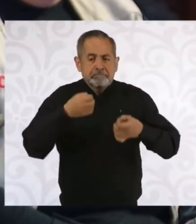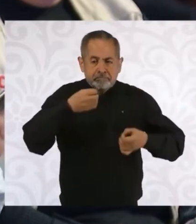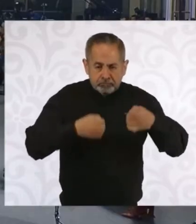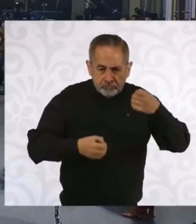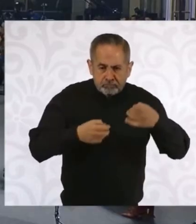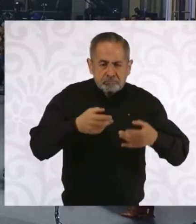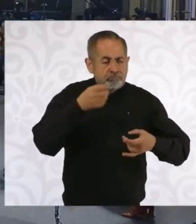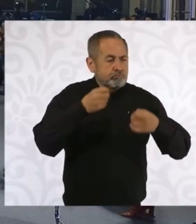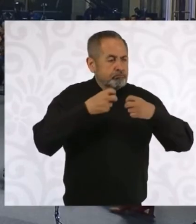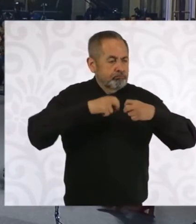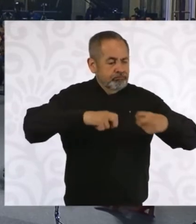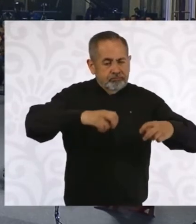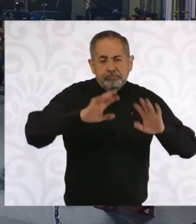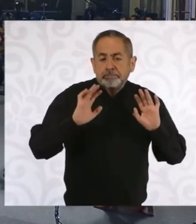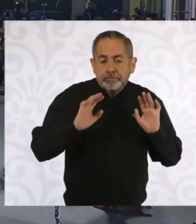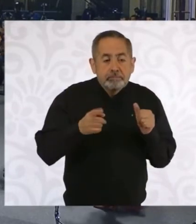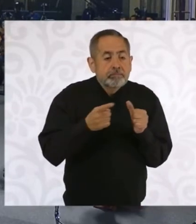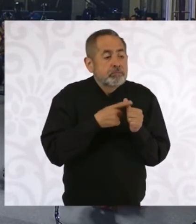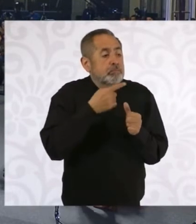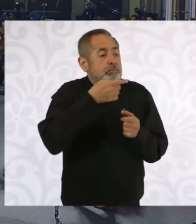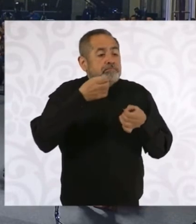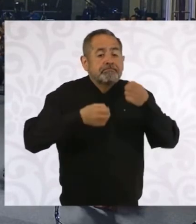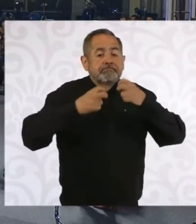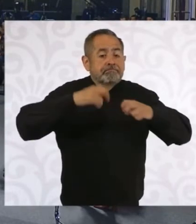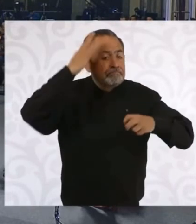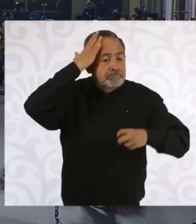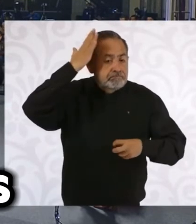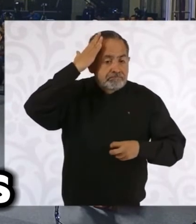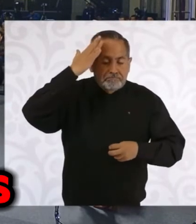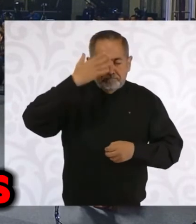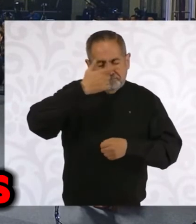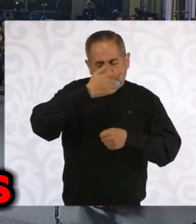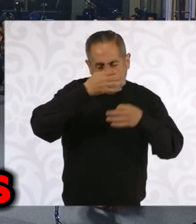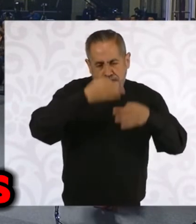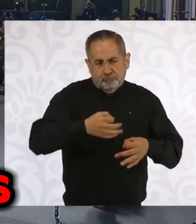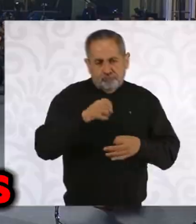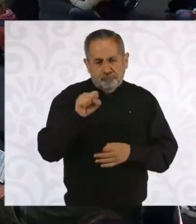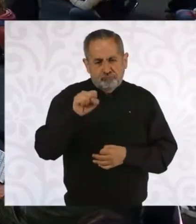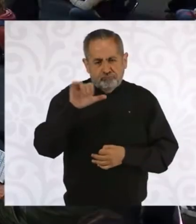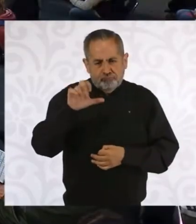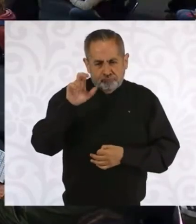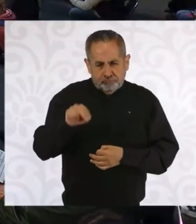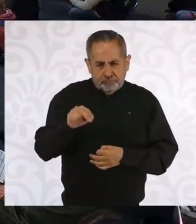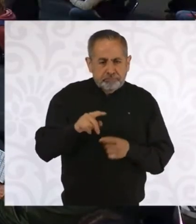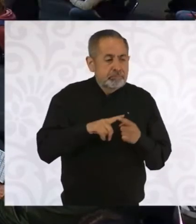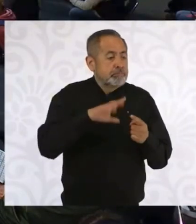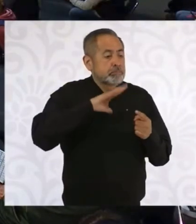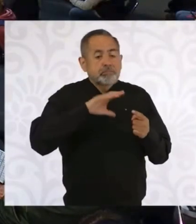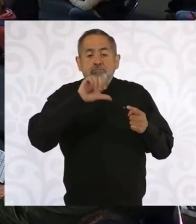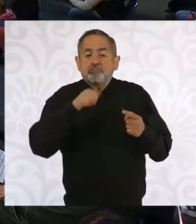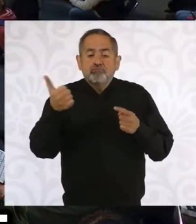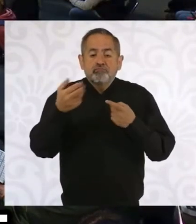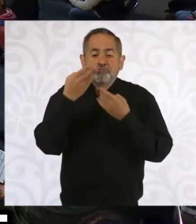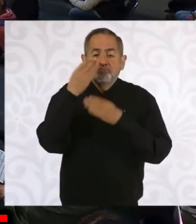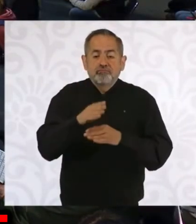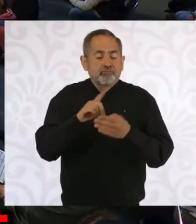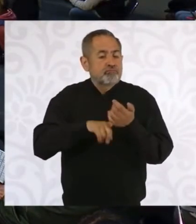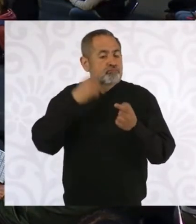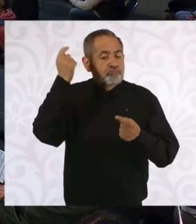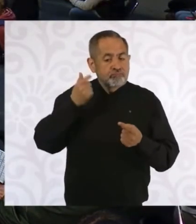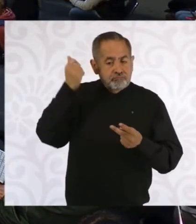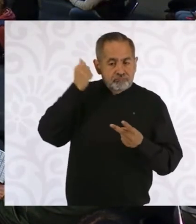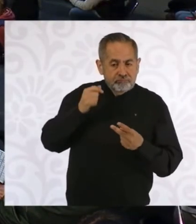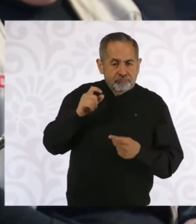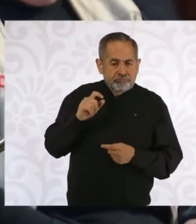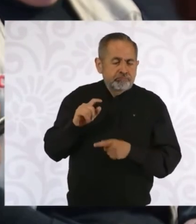magistrados. Eso nada más es la punta del iceberg, porque también hay otros fideicomisos que también lo dimos a conocer con el presidente Manuel